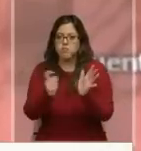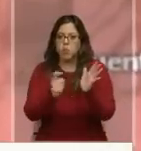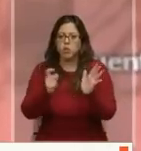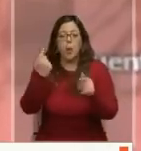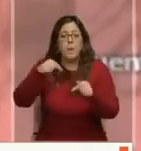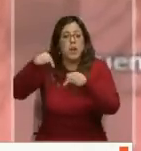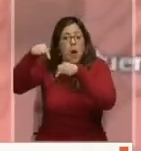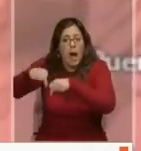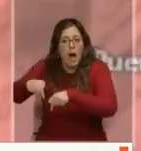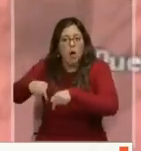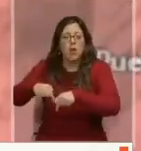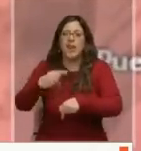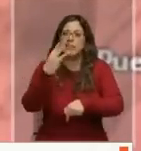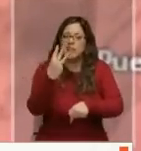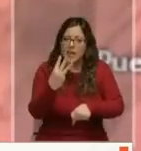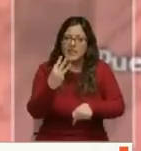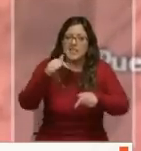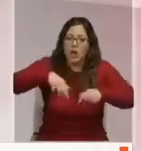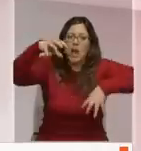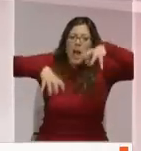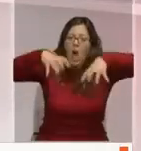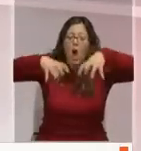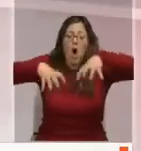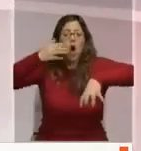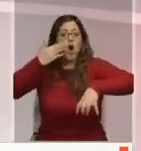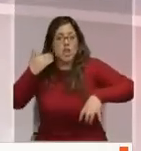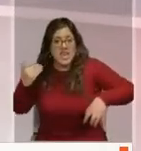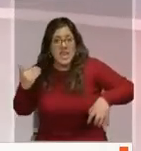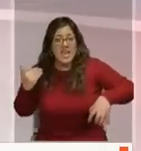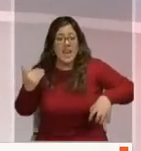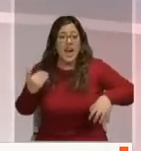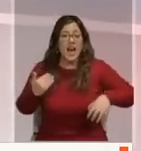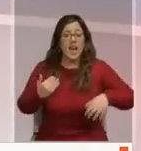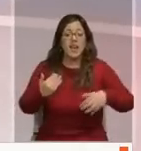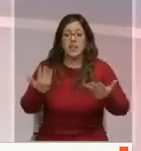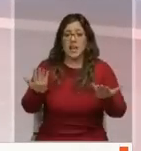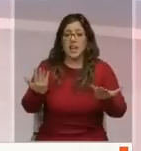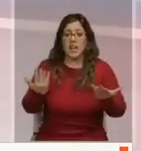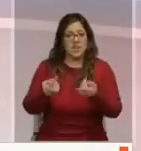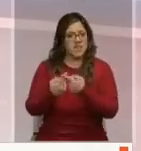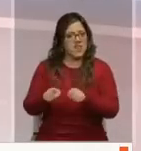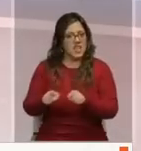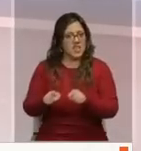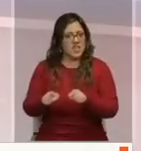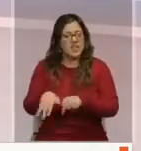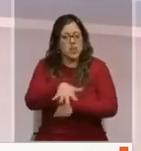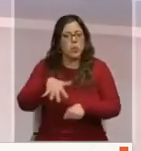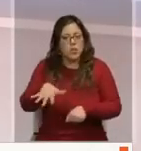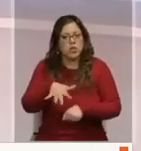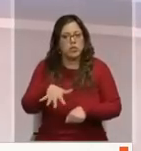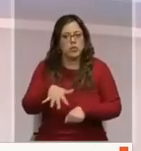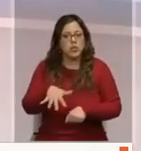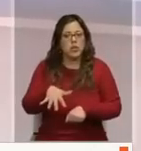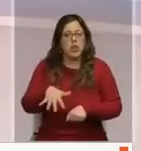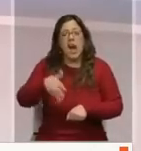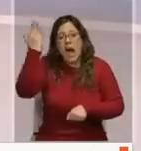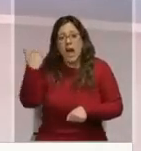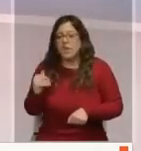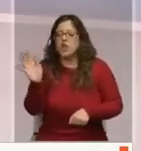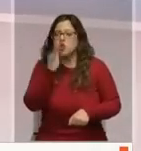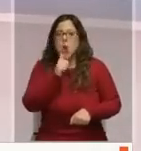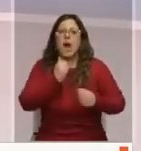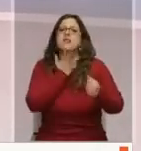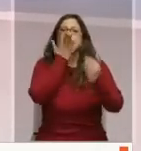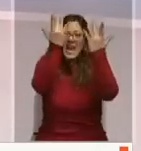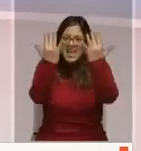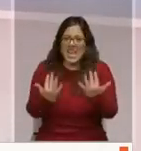unas características distintas ahora. ¿Por qué? En junio tomamos la cordillera sin nieve, ahora tenemos nieve en algunos lugares y además lo otro preocupante es